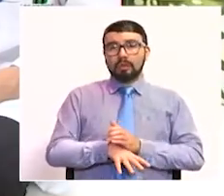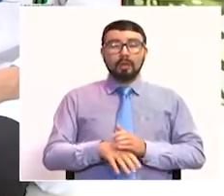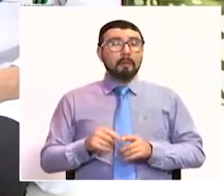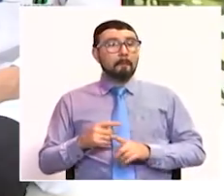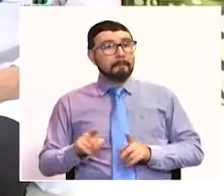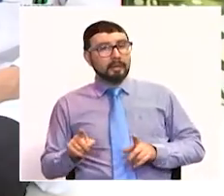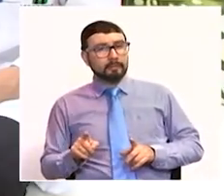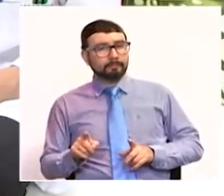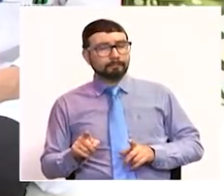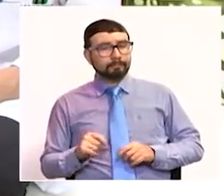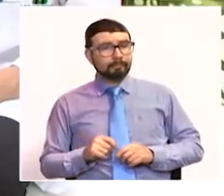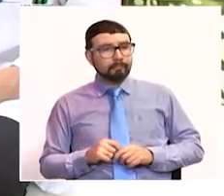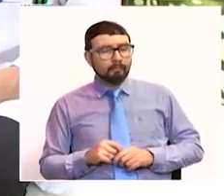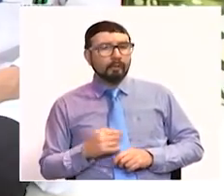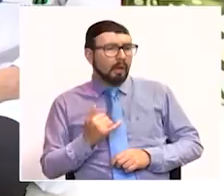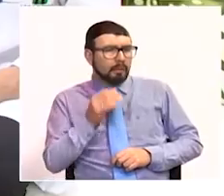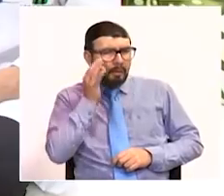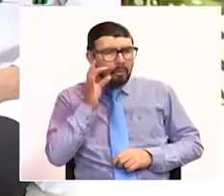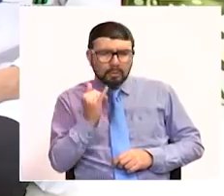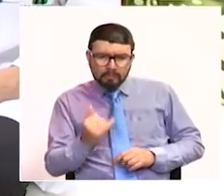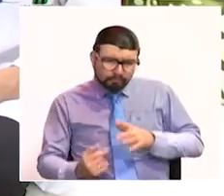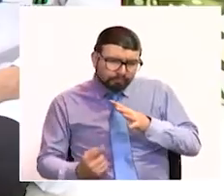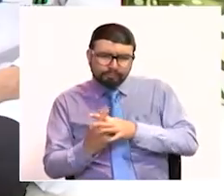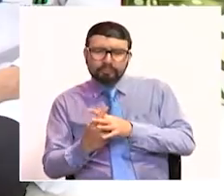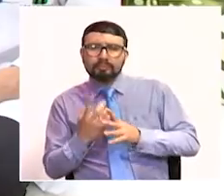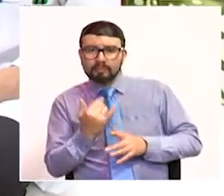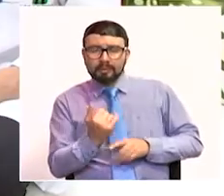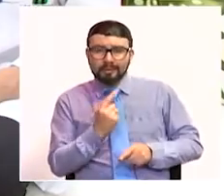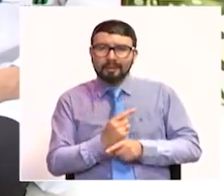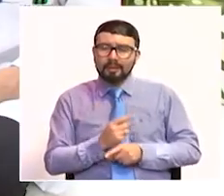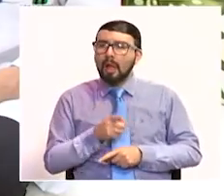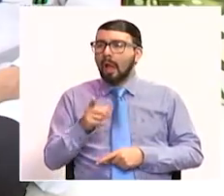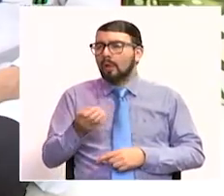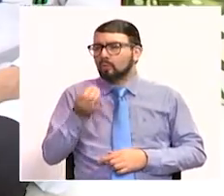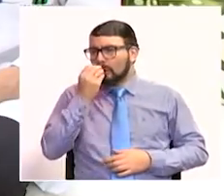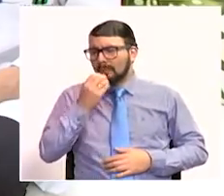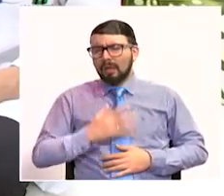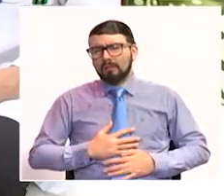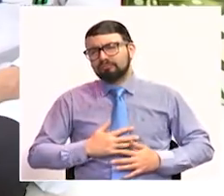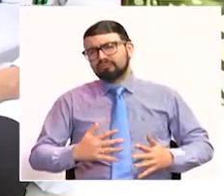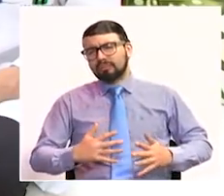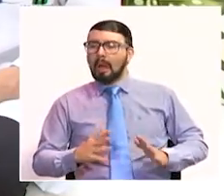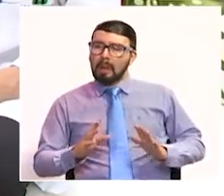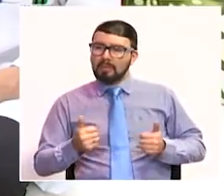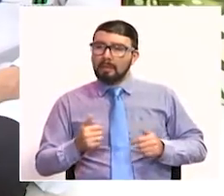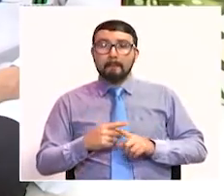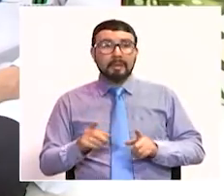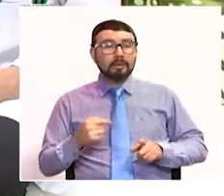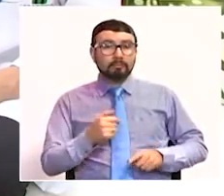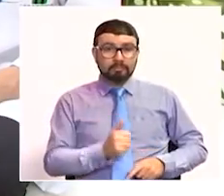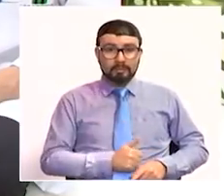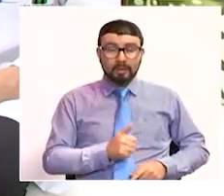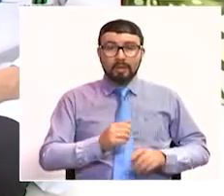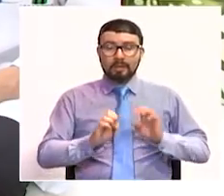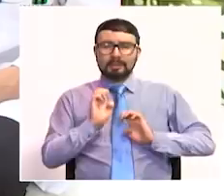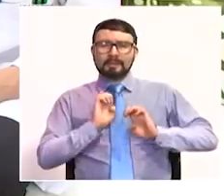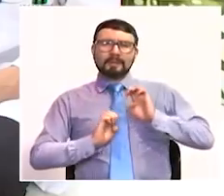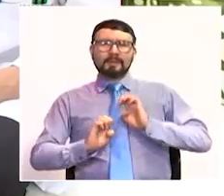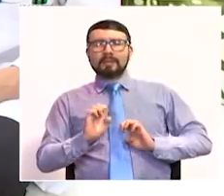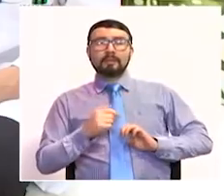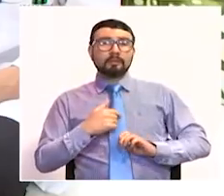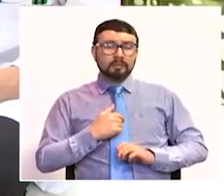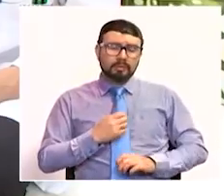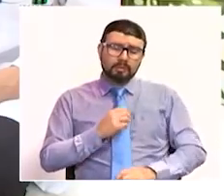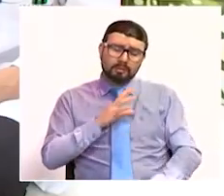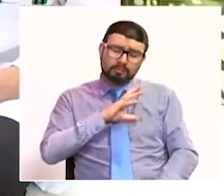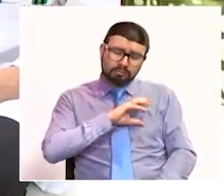si bien es cierto, ese puede ser el origen, el diagnóstico médico, el sistema inmunológico se afecta mucho por nuestros estados emocionales,